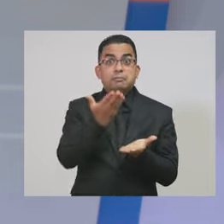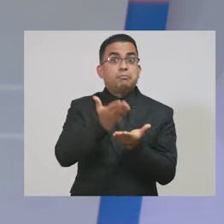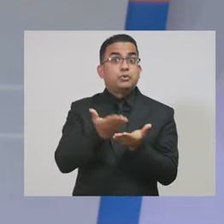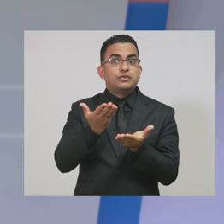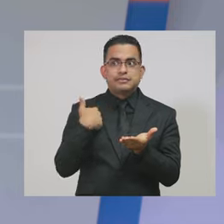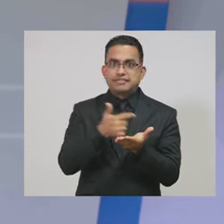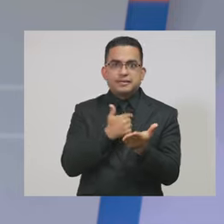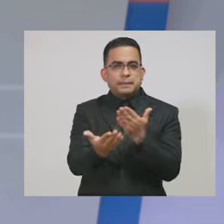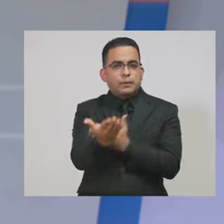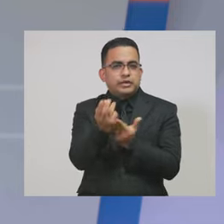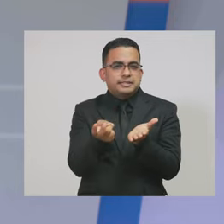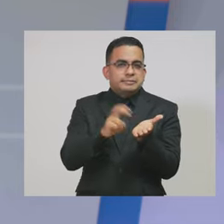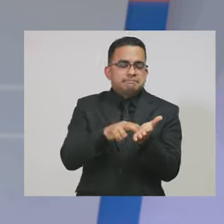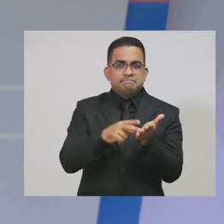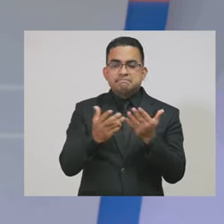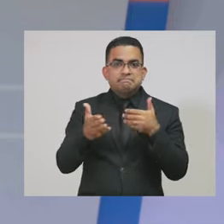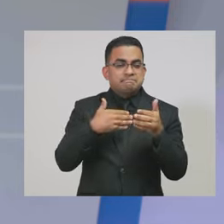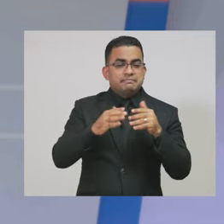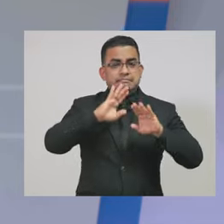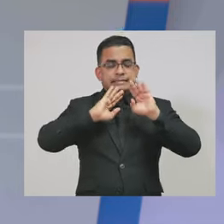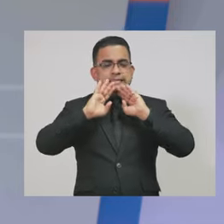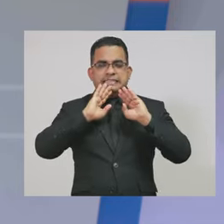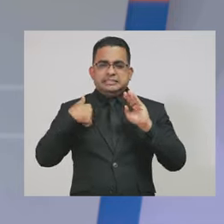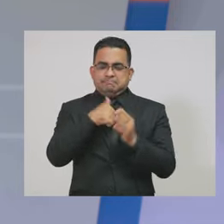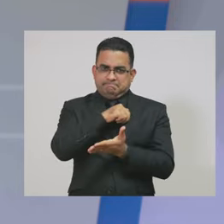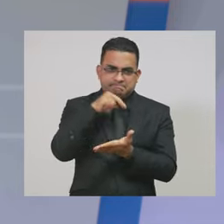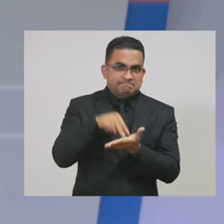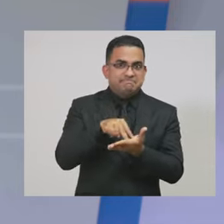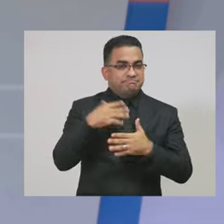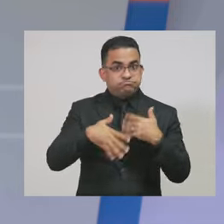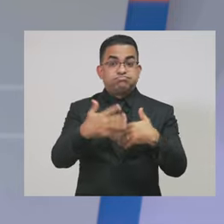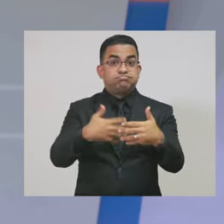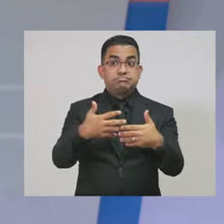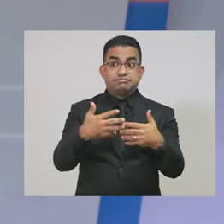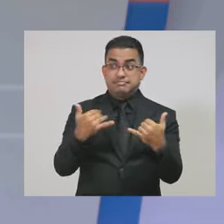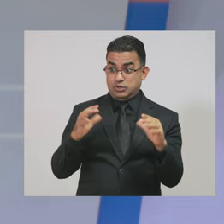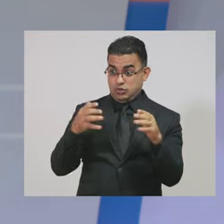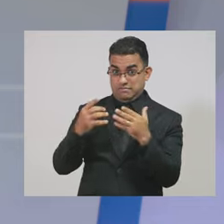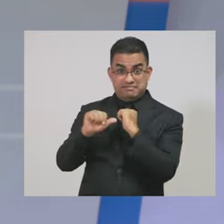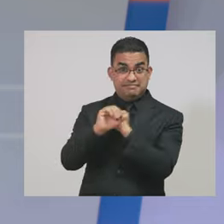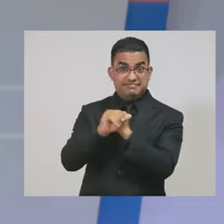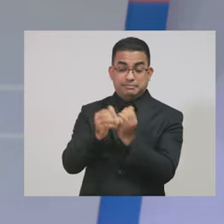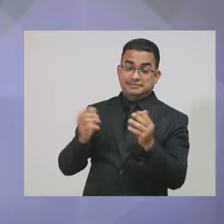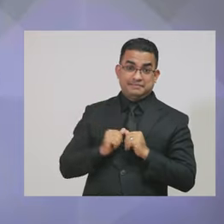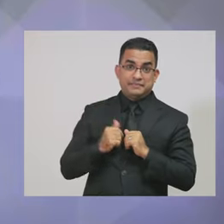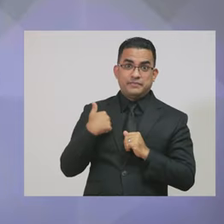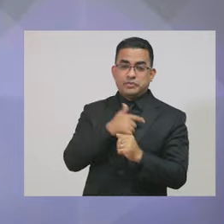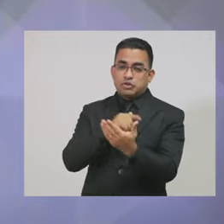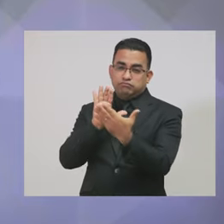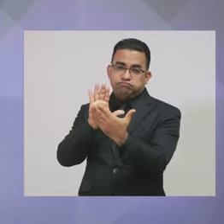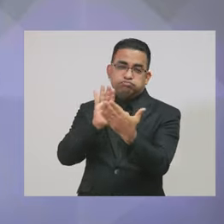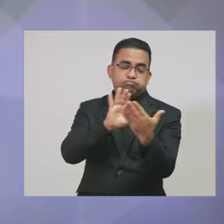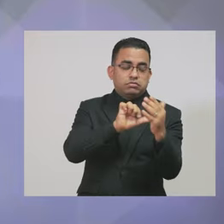en que superamos y nos levantamos de cada una de las adversidades y puedo asegurar que esta promoción de esto sabe hemos